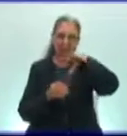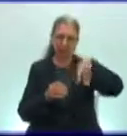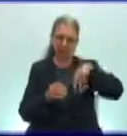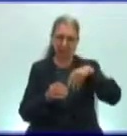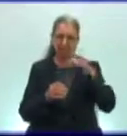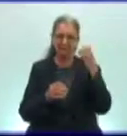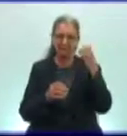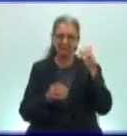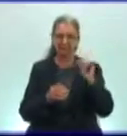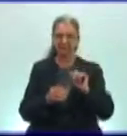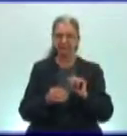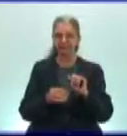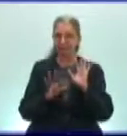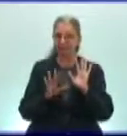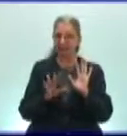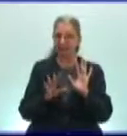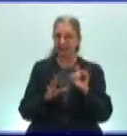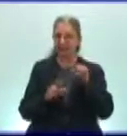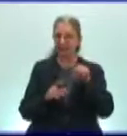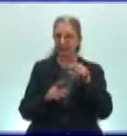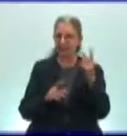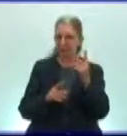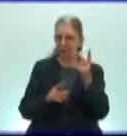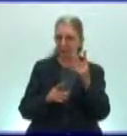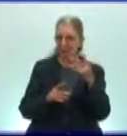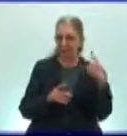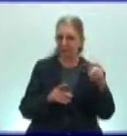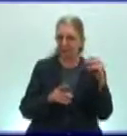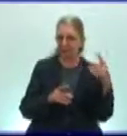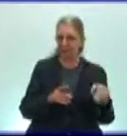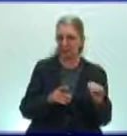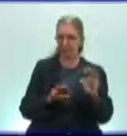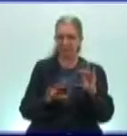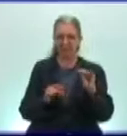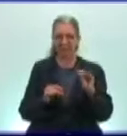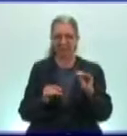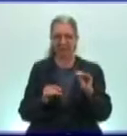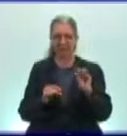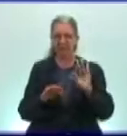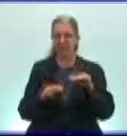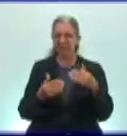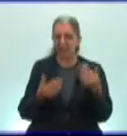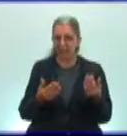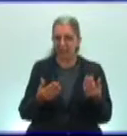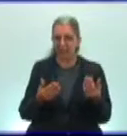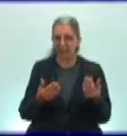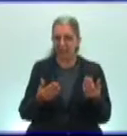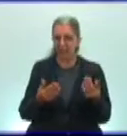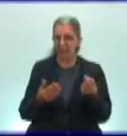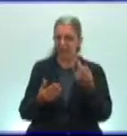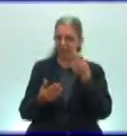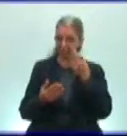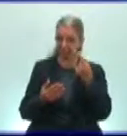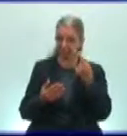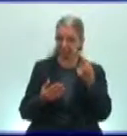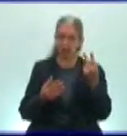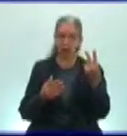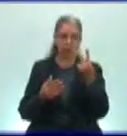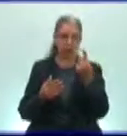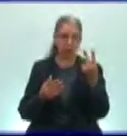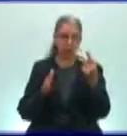dadas las distribuciones electrónicas de los átomos de dos elementos químicos. Es decir, les voy a mostrar las dos